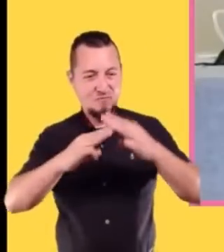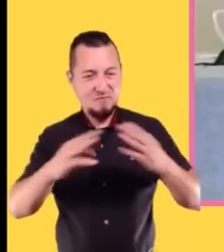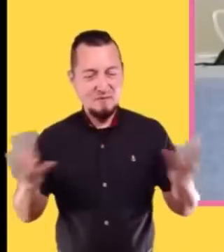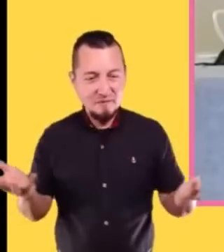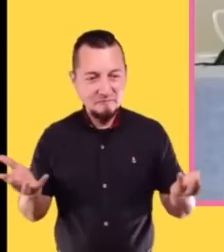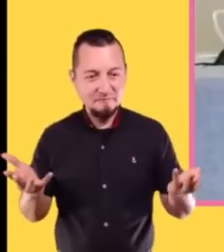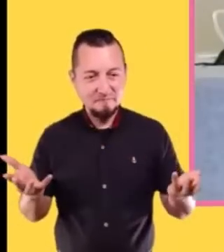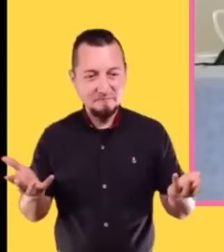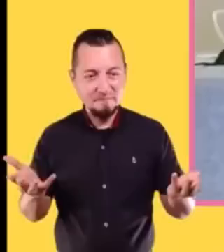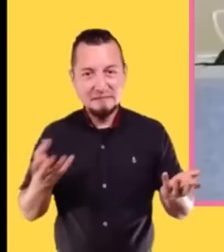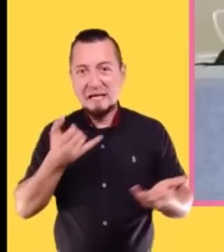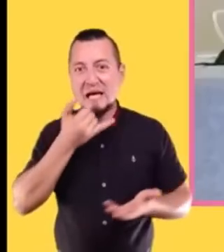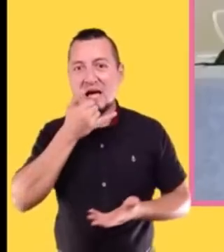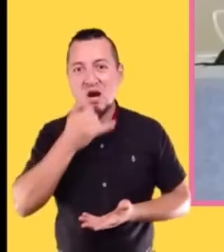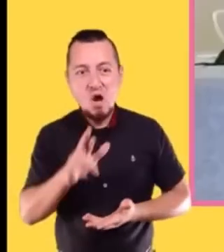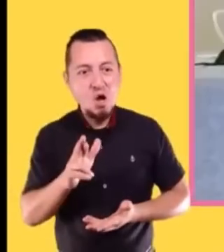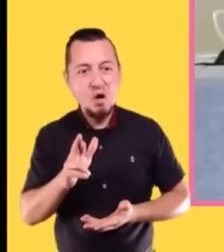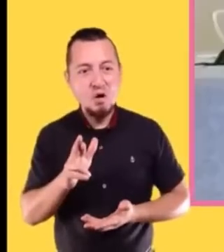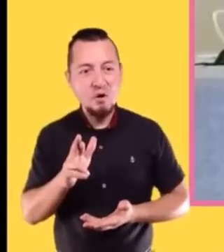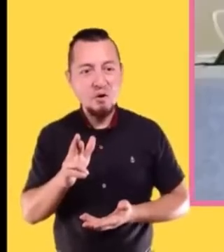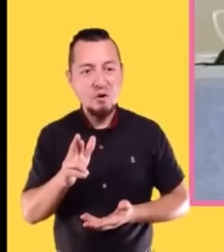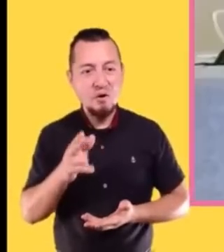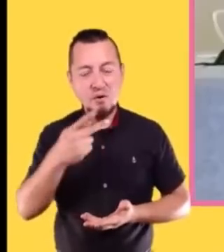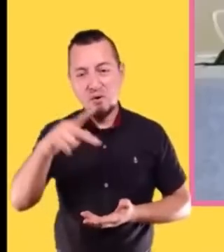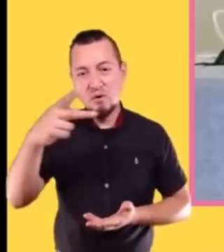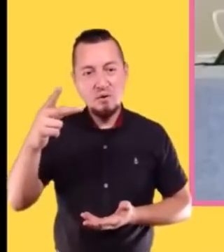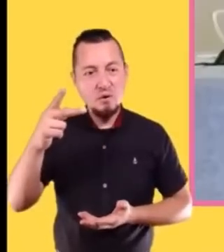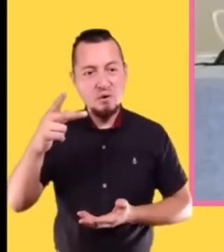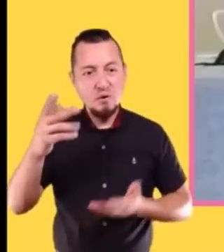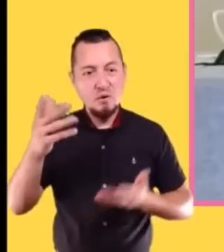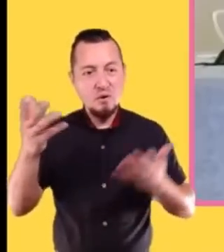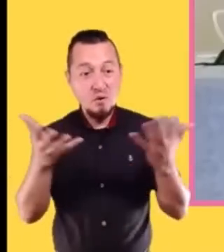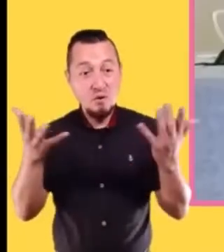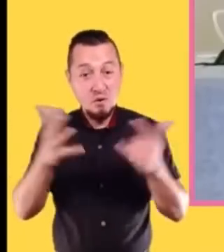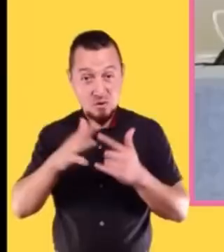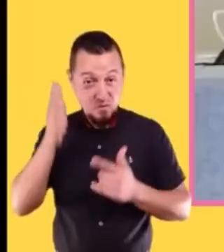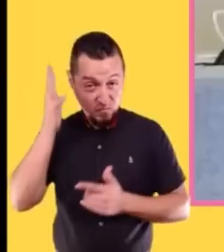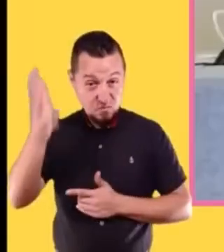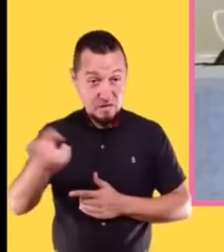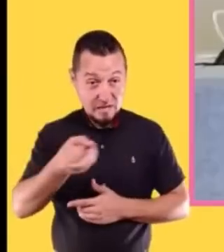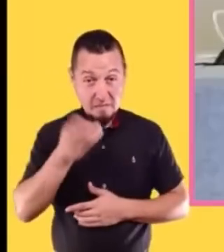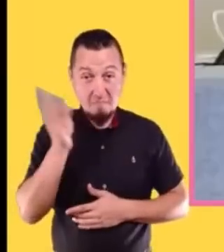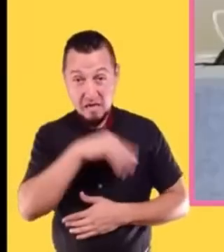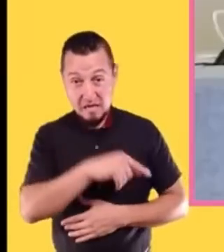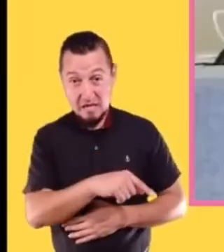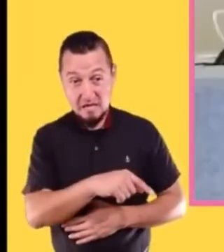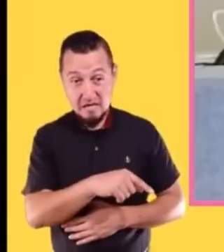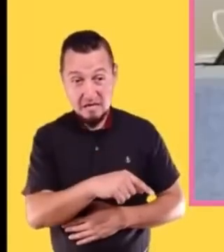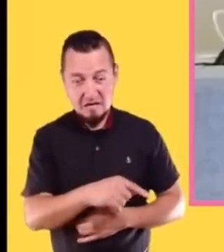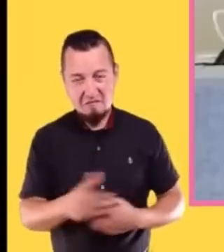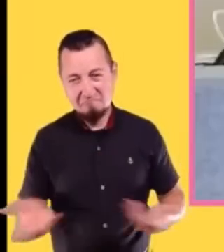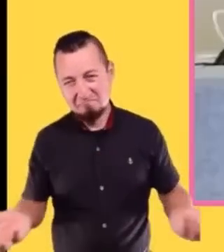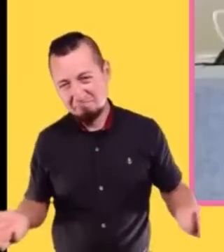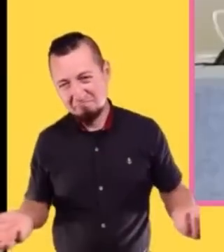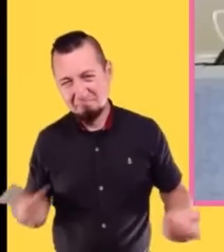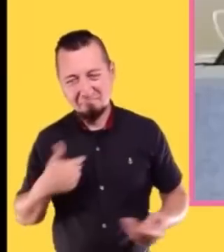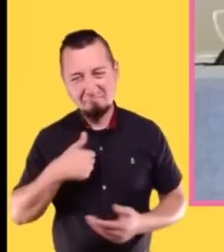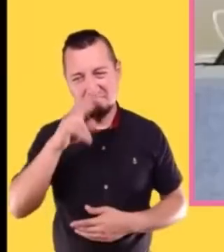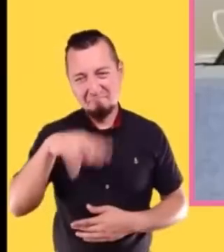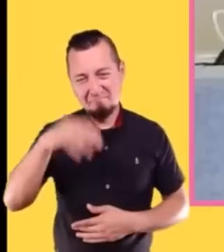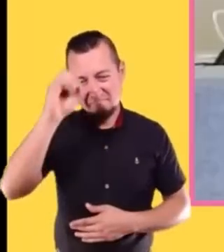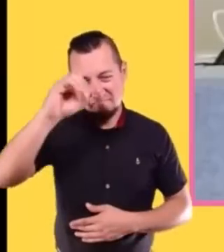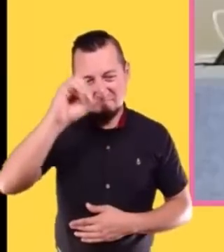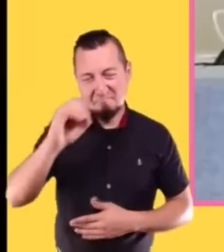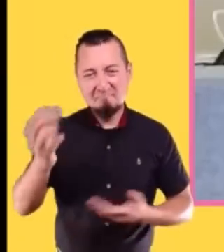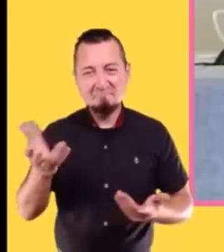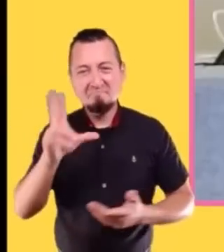error en el que va a estar en juego el futuro de nuestros hijos. Bueno, yo tengo una opinión distinta. ¿Se tiene